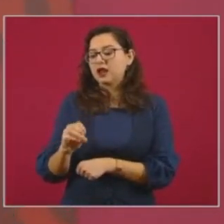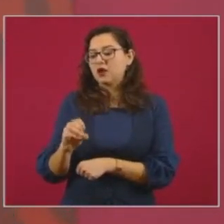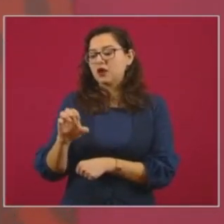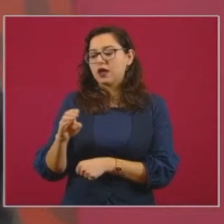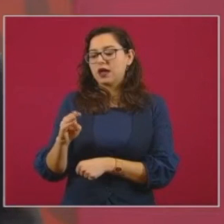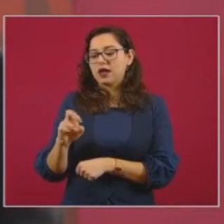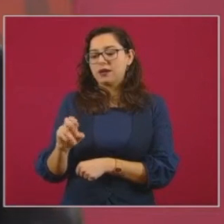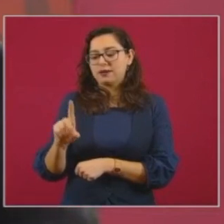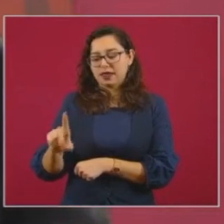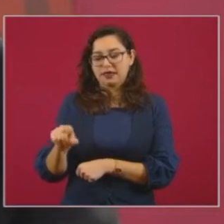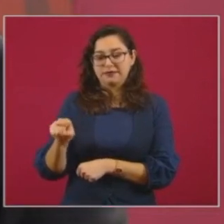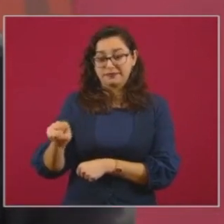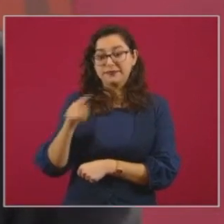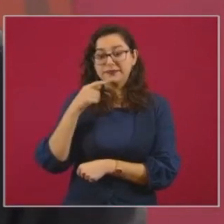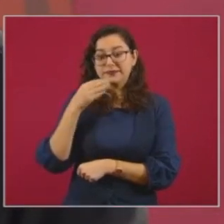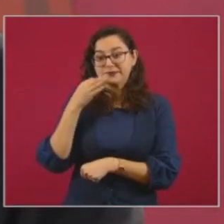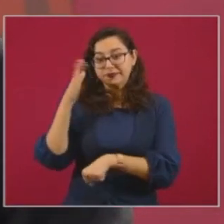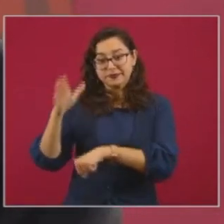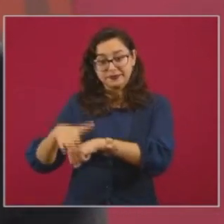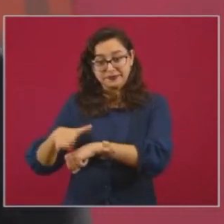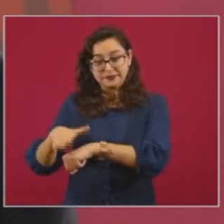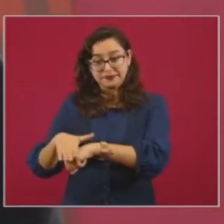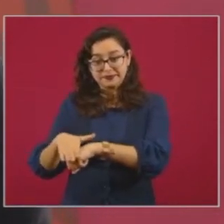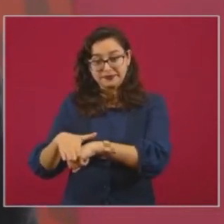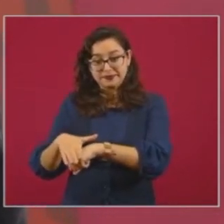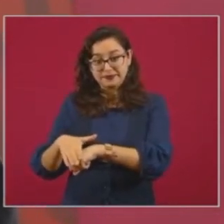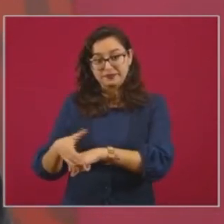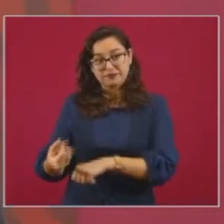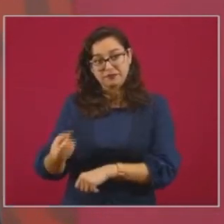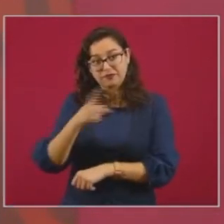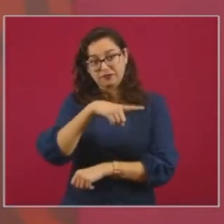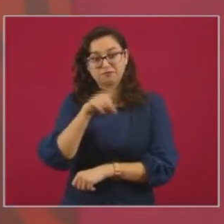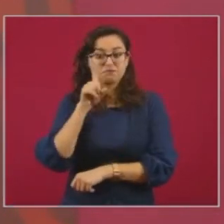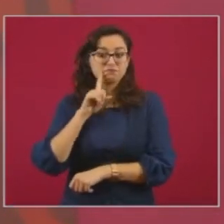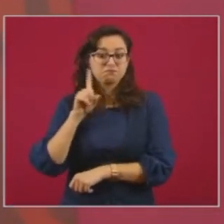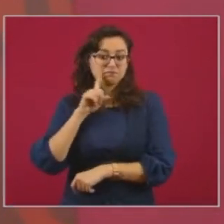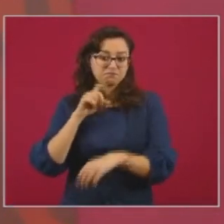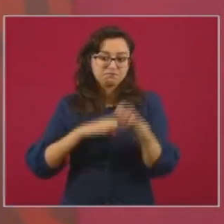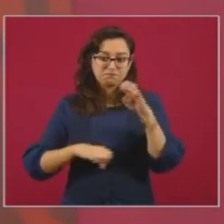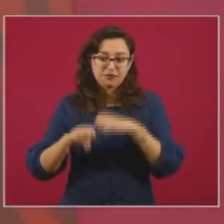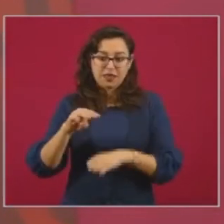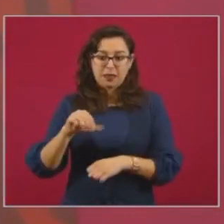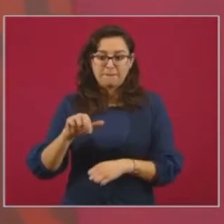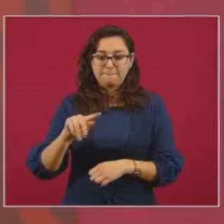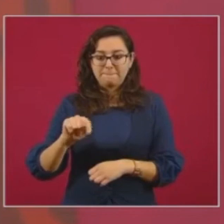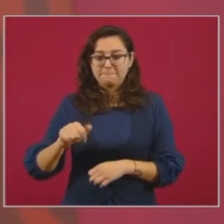le considere a la embajadora Marta Bárcena